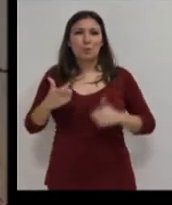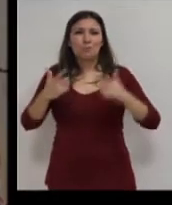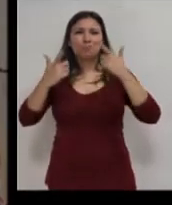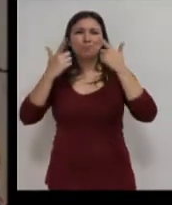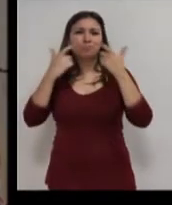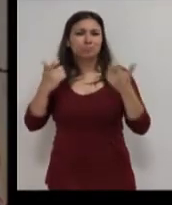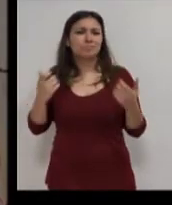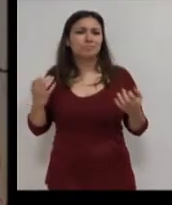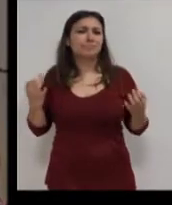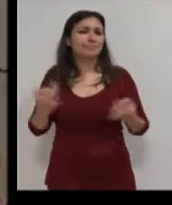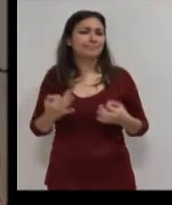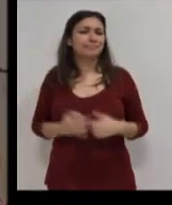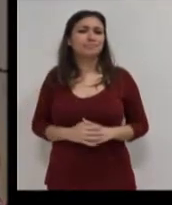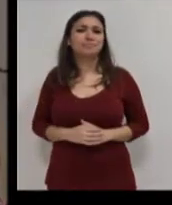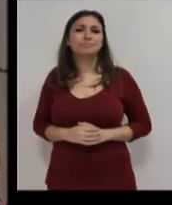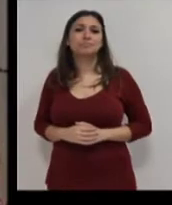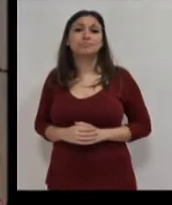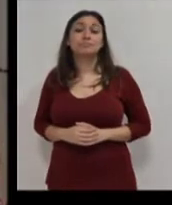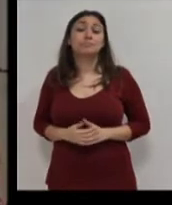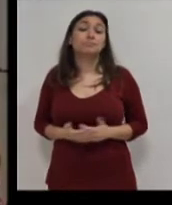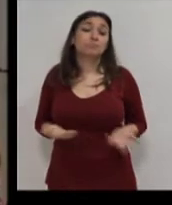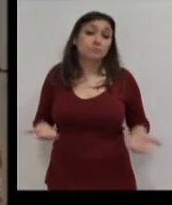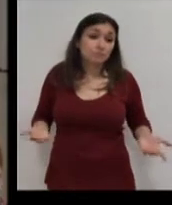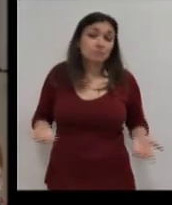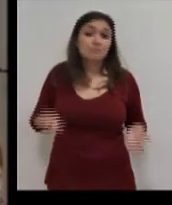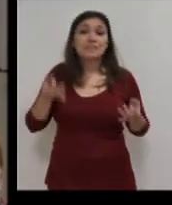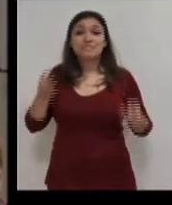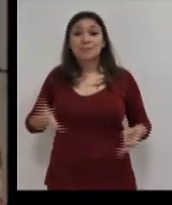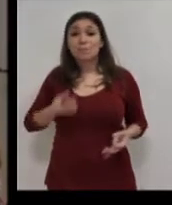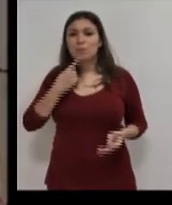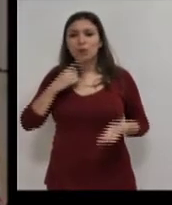y no sé, yo remarcaría, porque